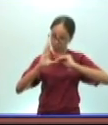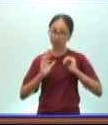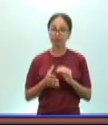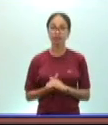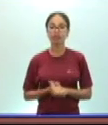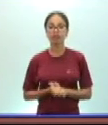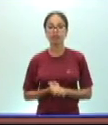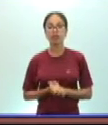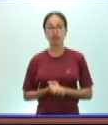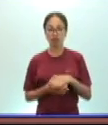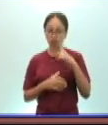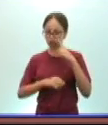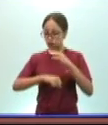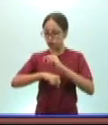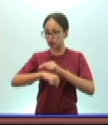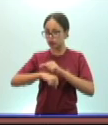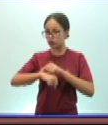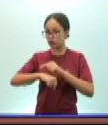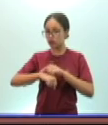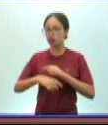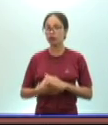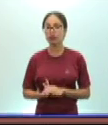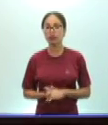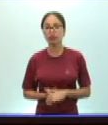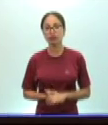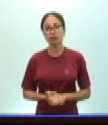operación de filtración.